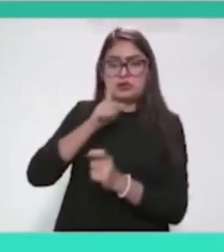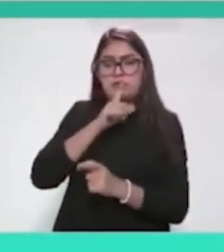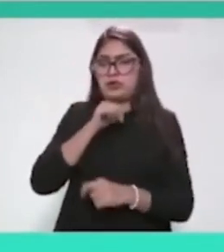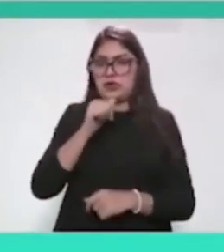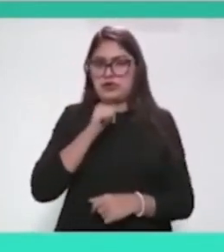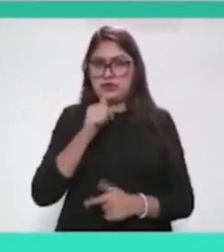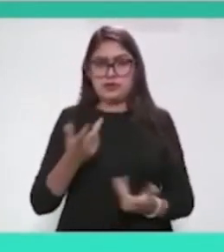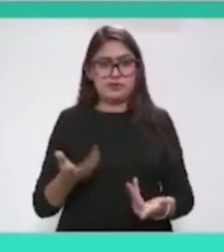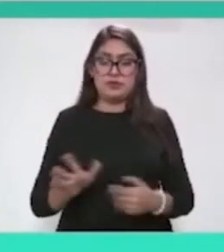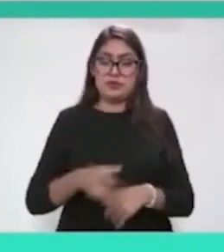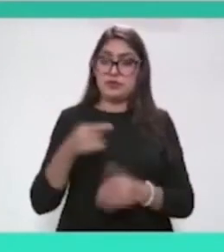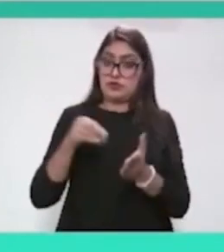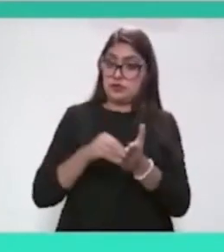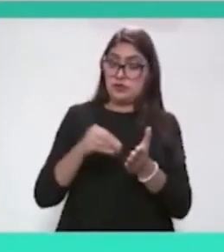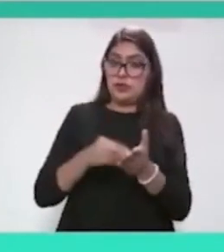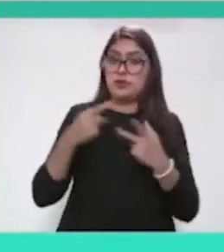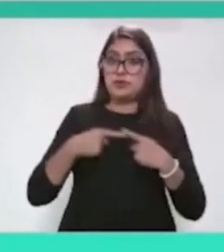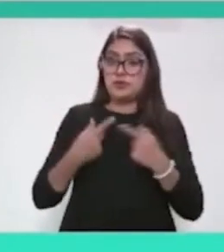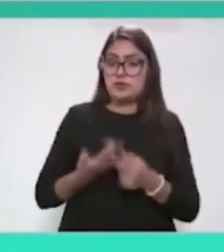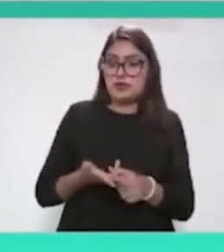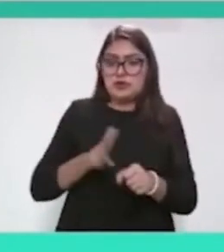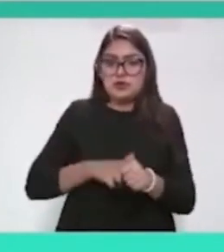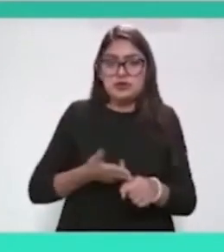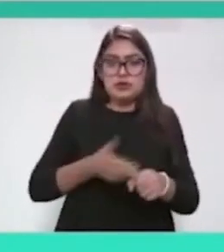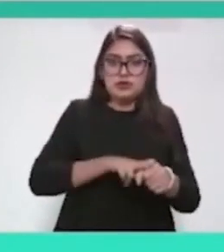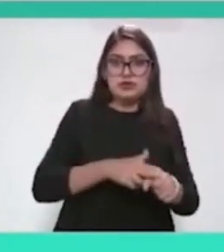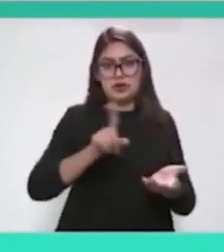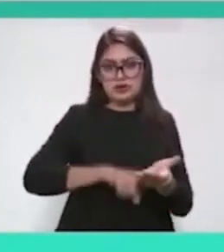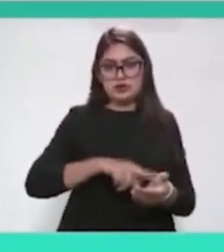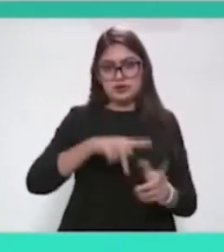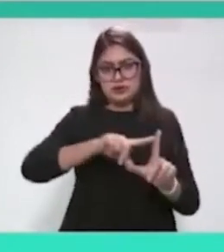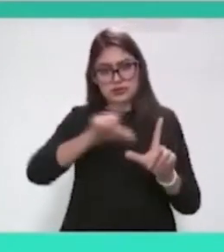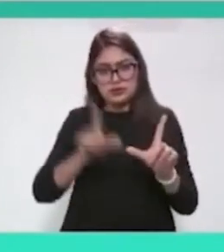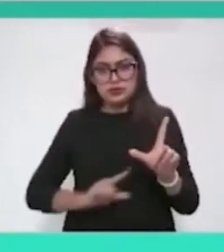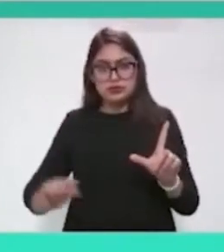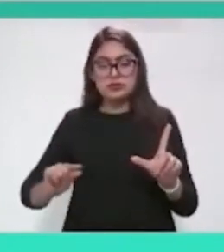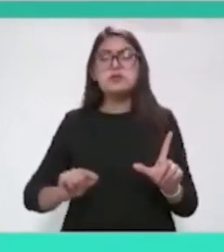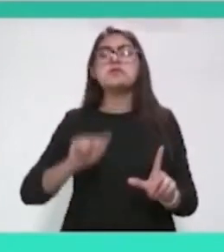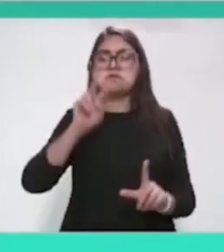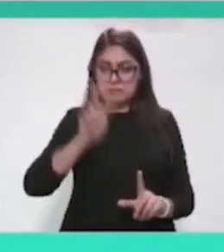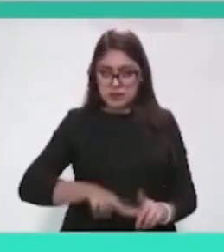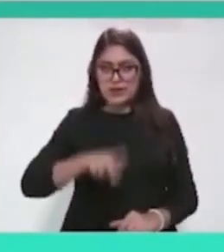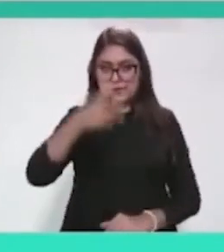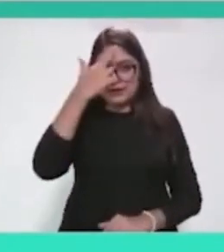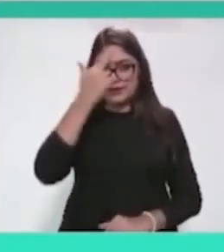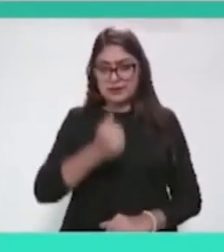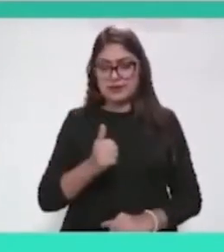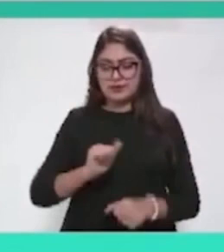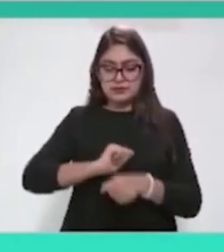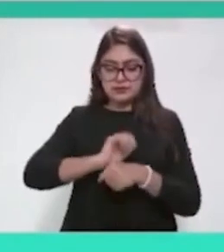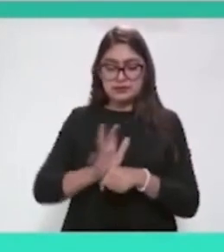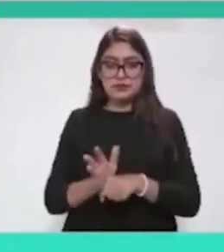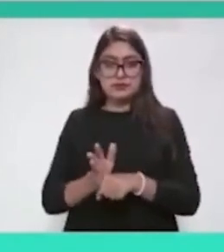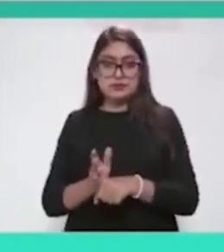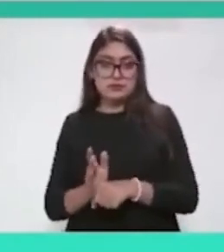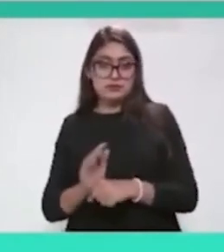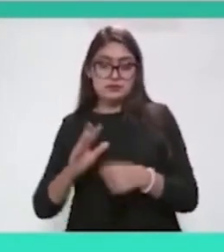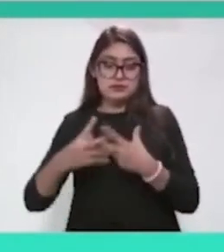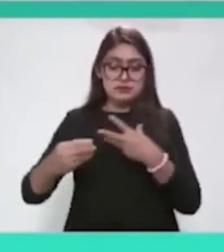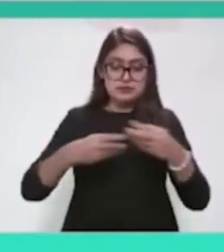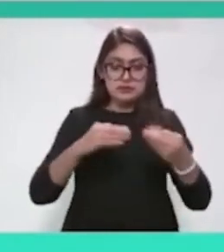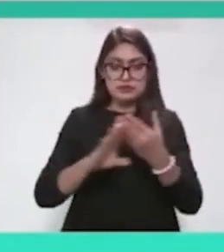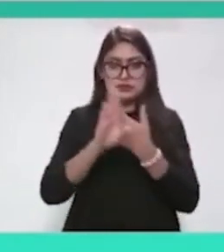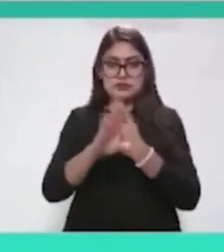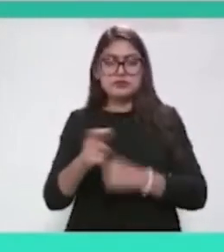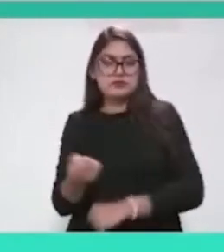niveles de hospitalización y de funciones que se han verificado en nuestro país si bien la vacunación contra la covid-19 ha